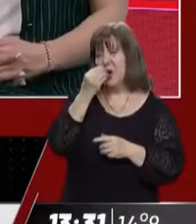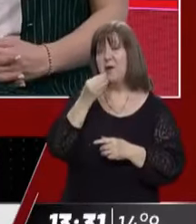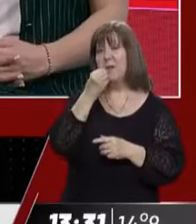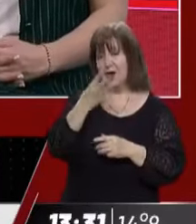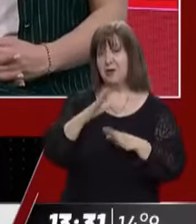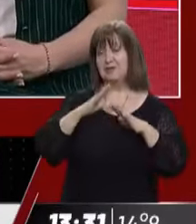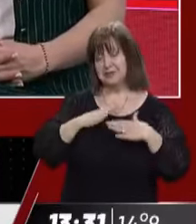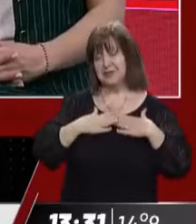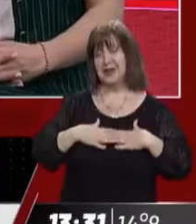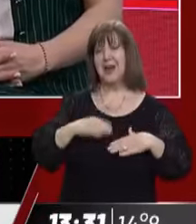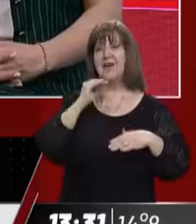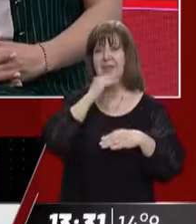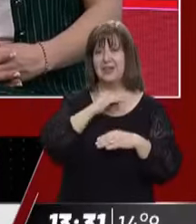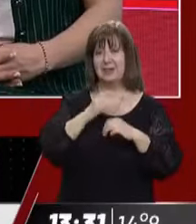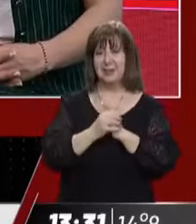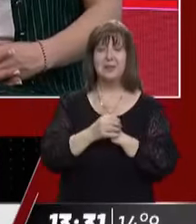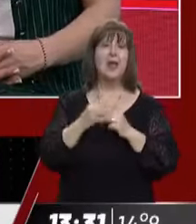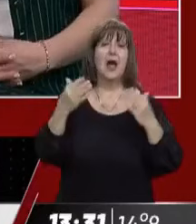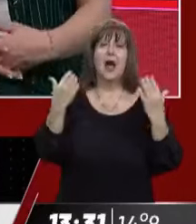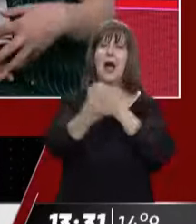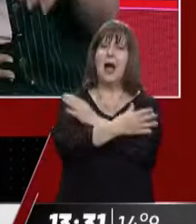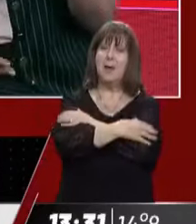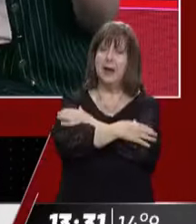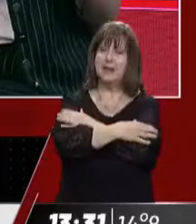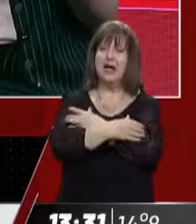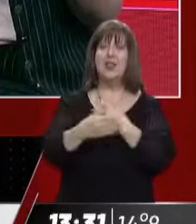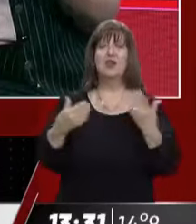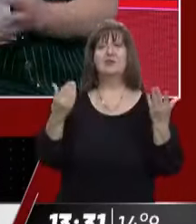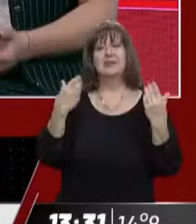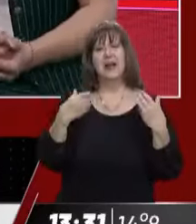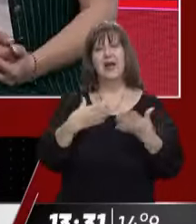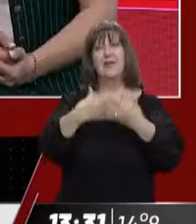regado con un vinito mendocino. Y aprovechamos y le mandamos un abrazo a los trabajadores del comercio. Que tengan un lindo día.